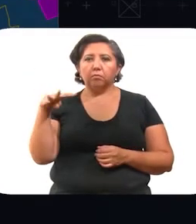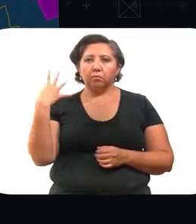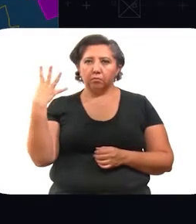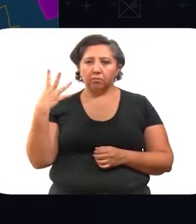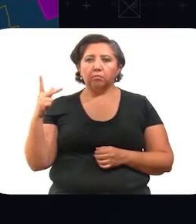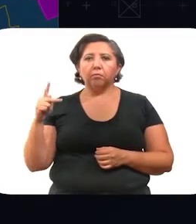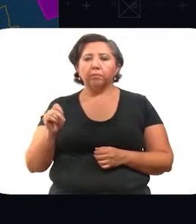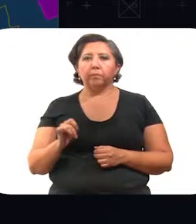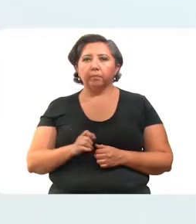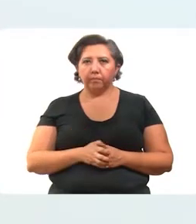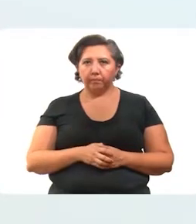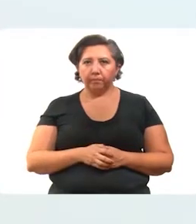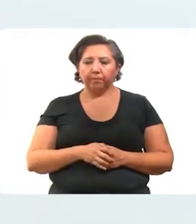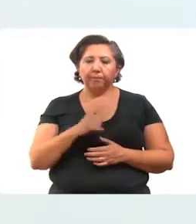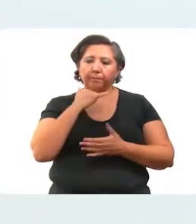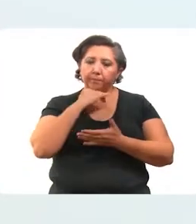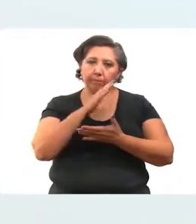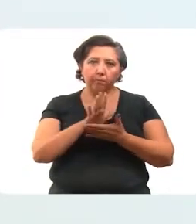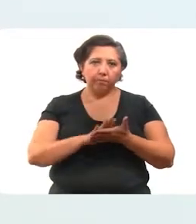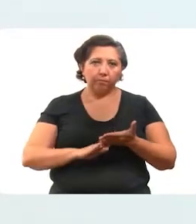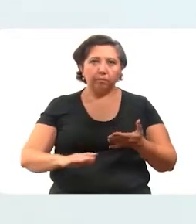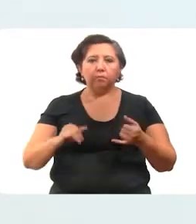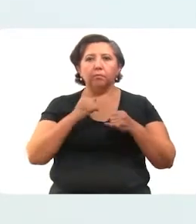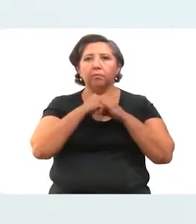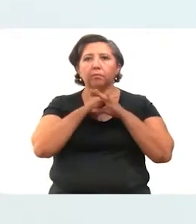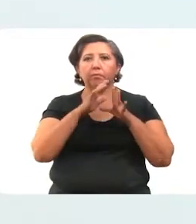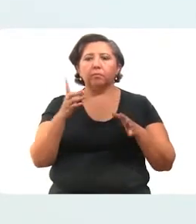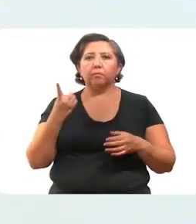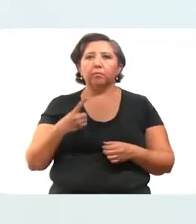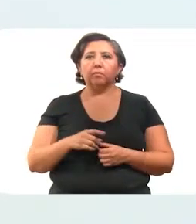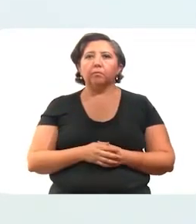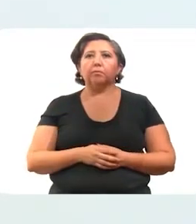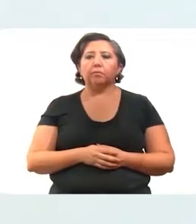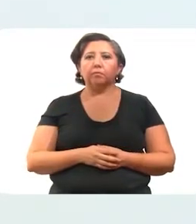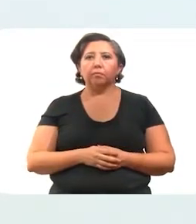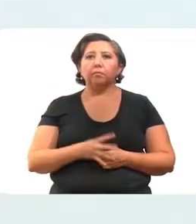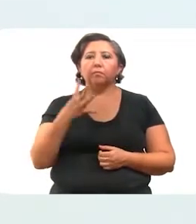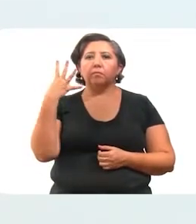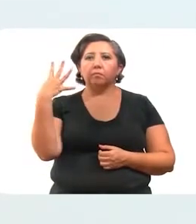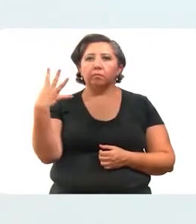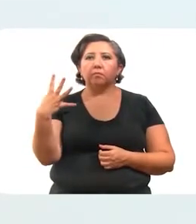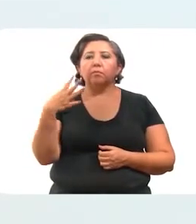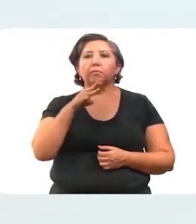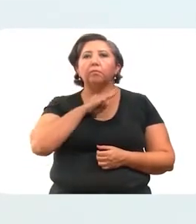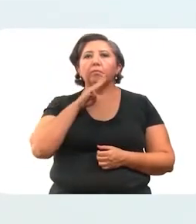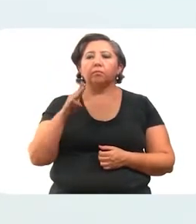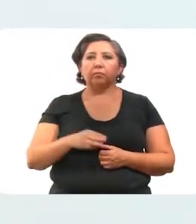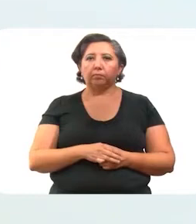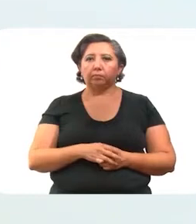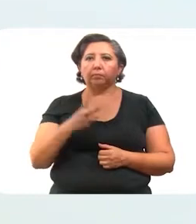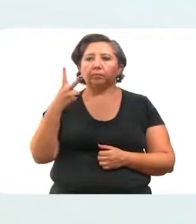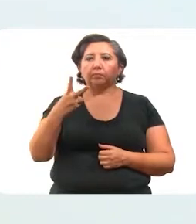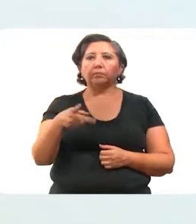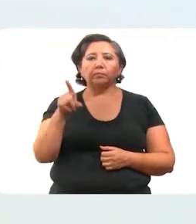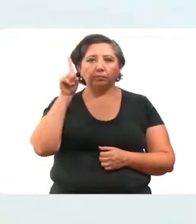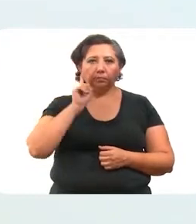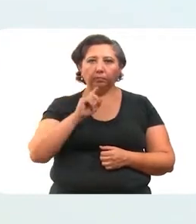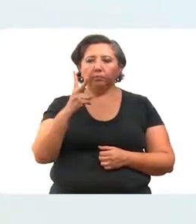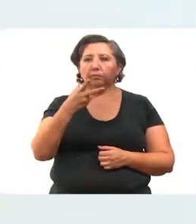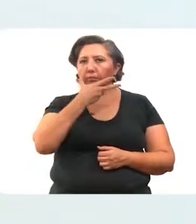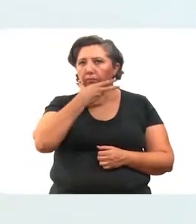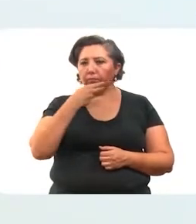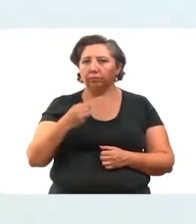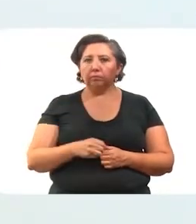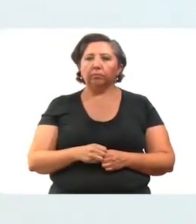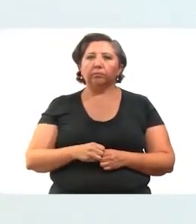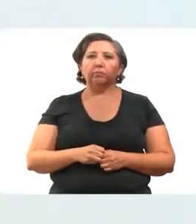12.114 en la zona poniente. Lamentablemente en este parte médico informamos de 4 fallecimientos, 2 mujeres y 2